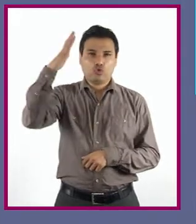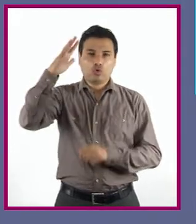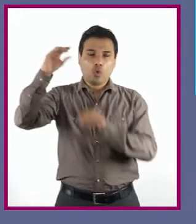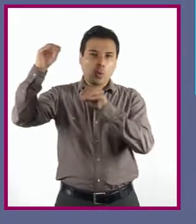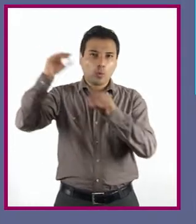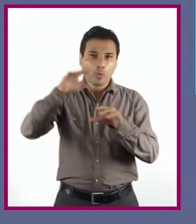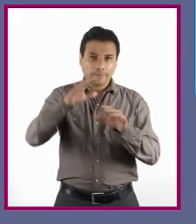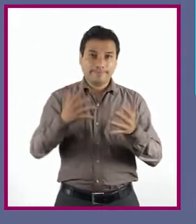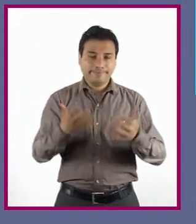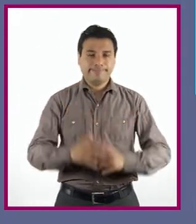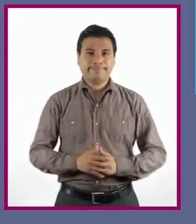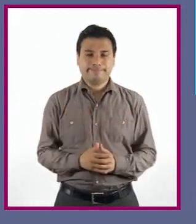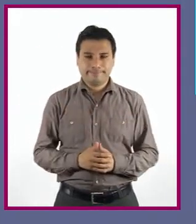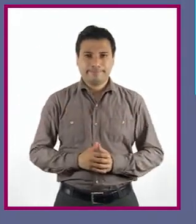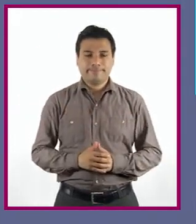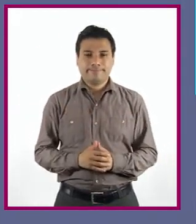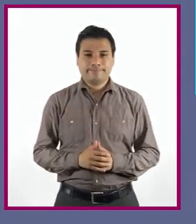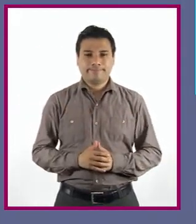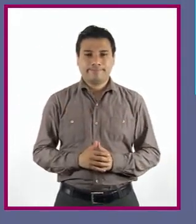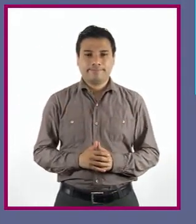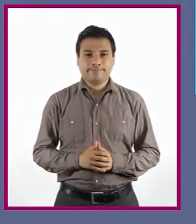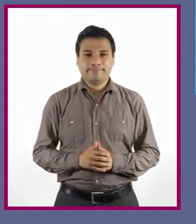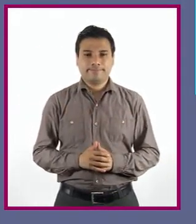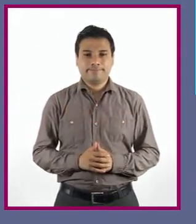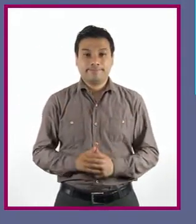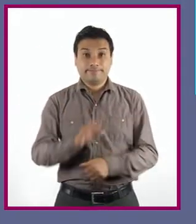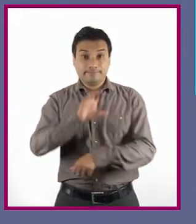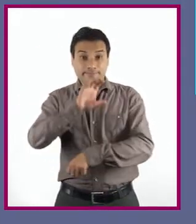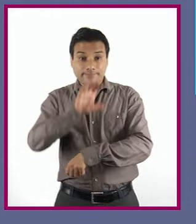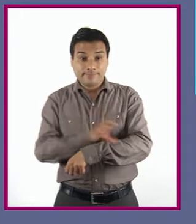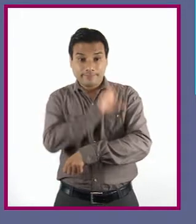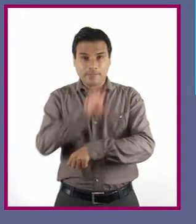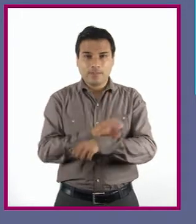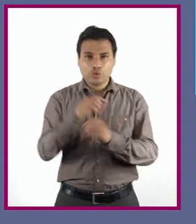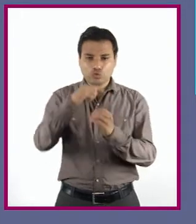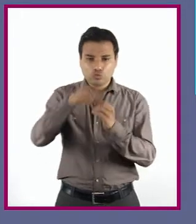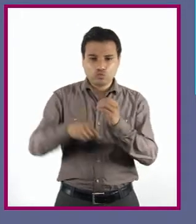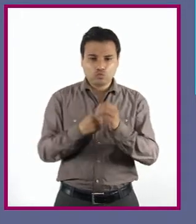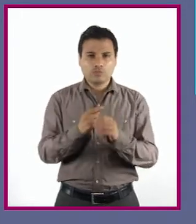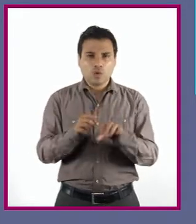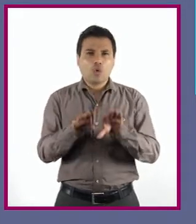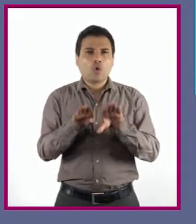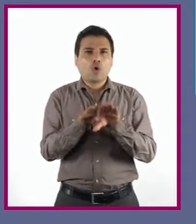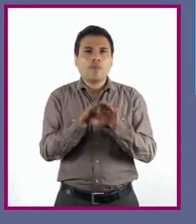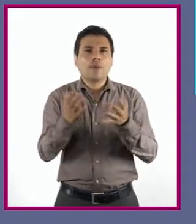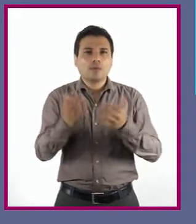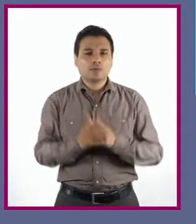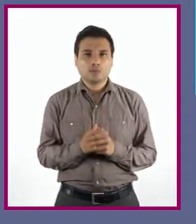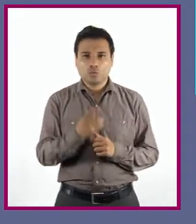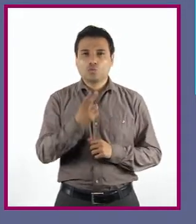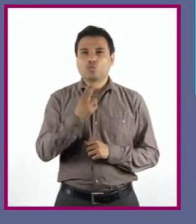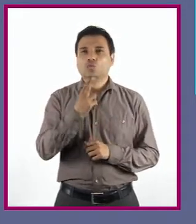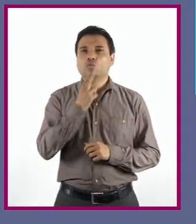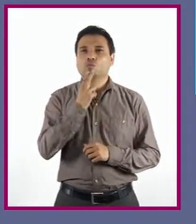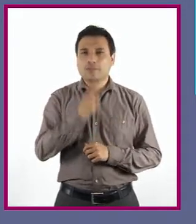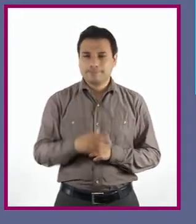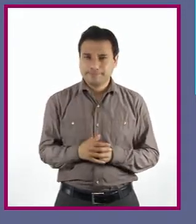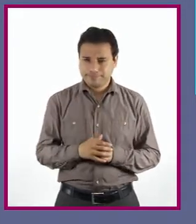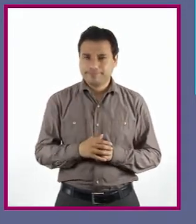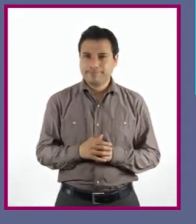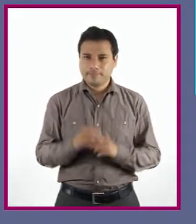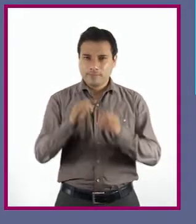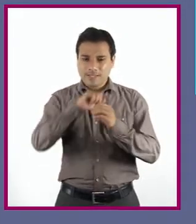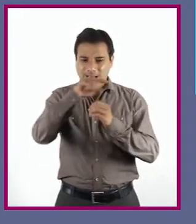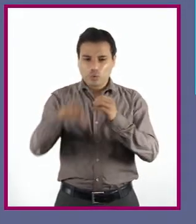energía solar. En cuanto a la energía nuclear, se consigue a partir de la fisión y fusión